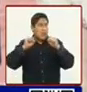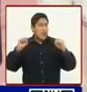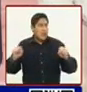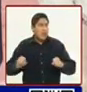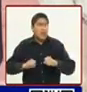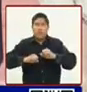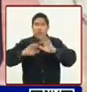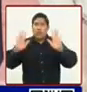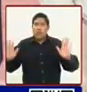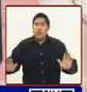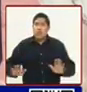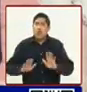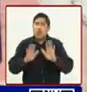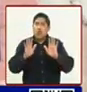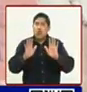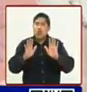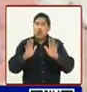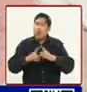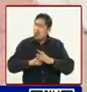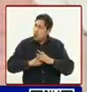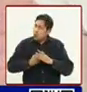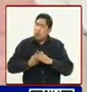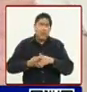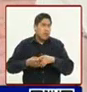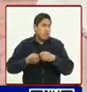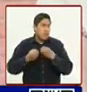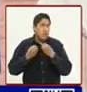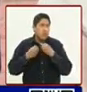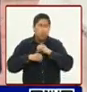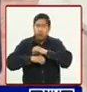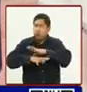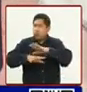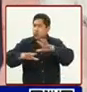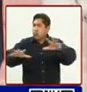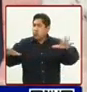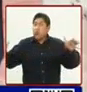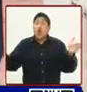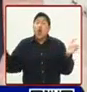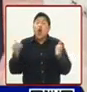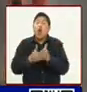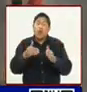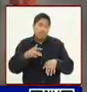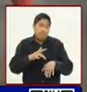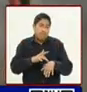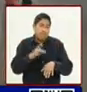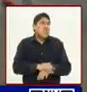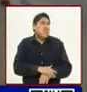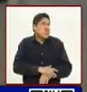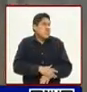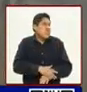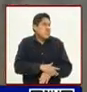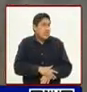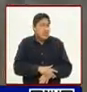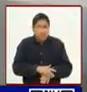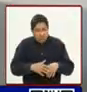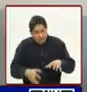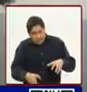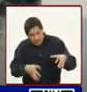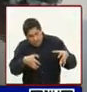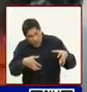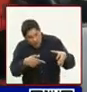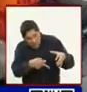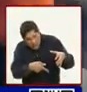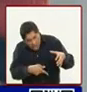domingo comenzamos la gran movilización contra el dengue. Vamos a eliminar criaderos en los